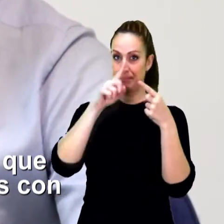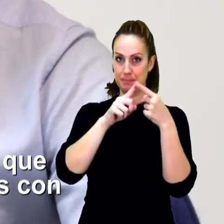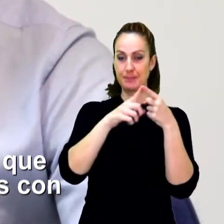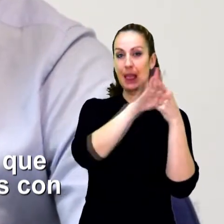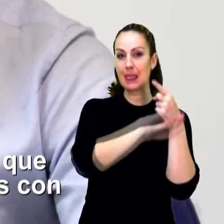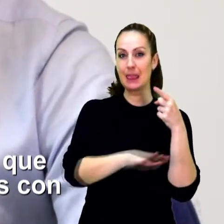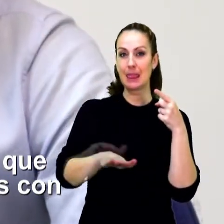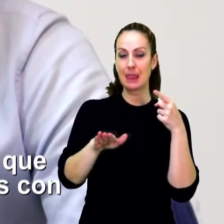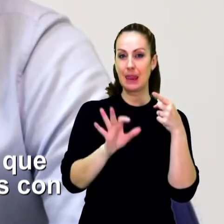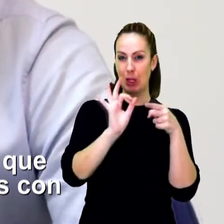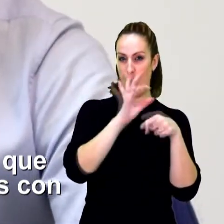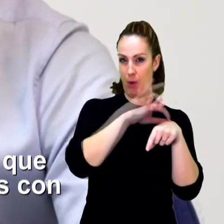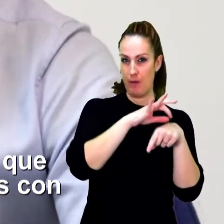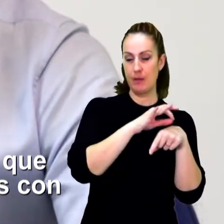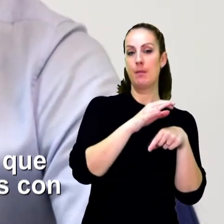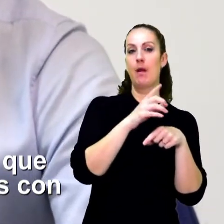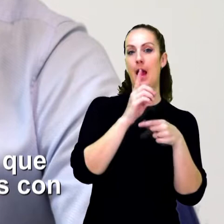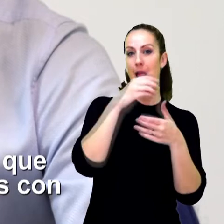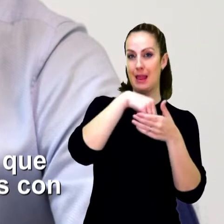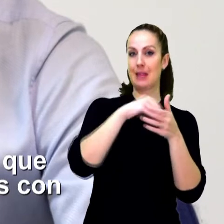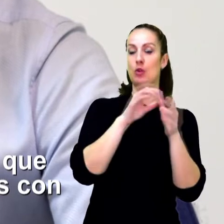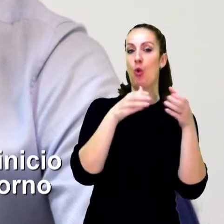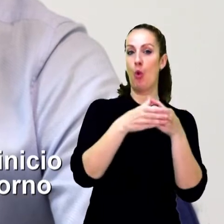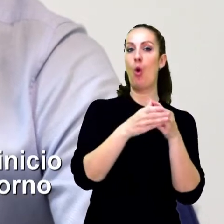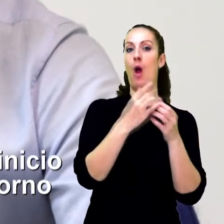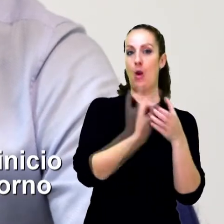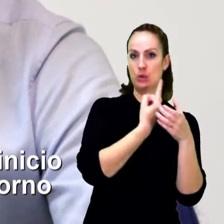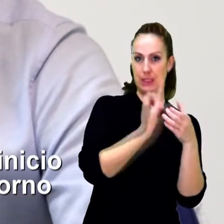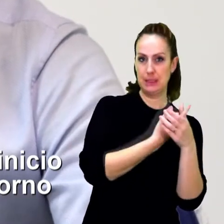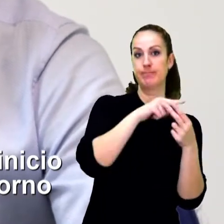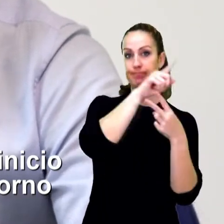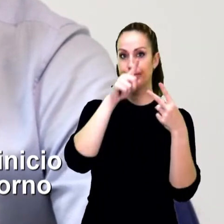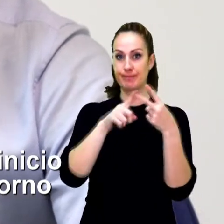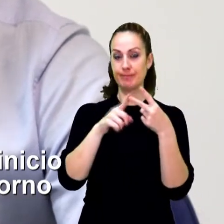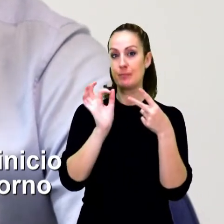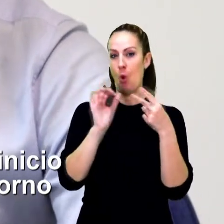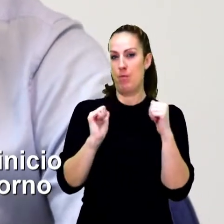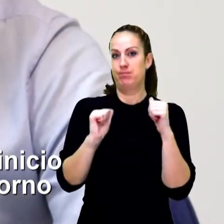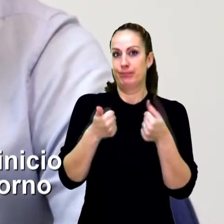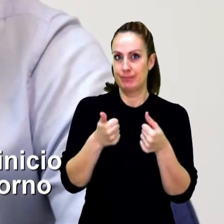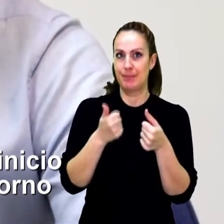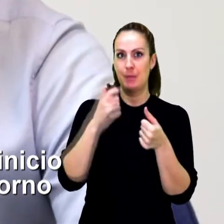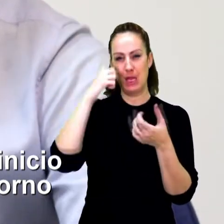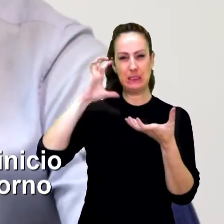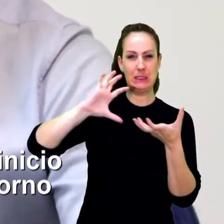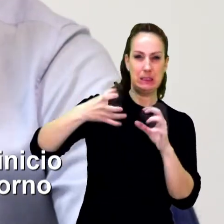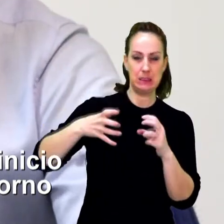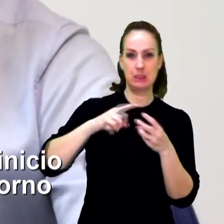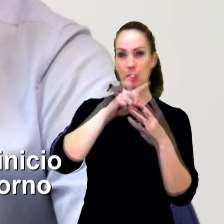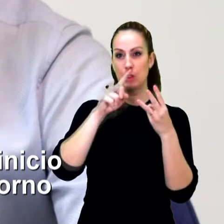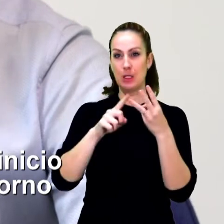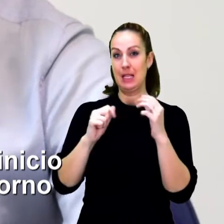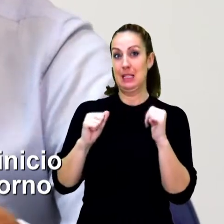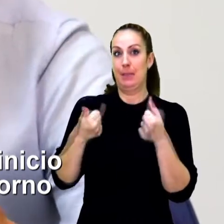enfocados específicamente a niños con patologías dentro del espectro autista, o inicio de